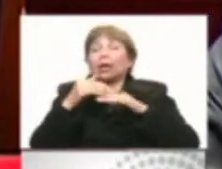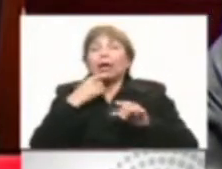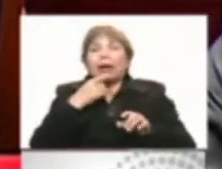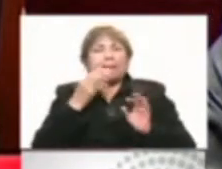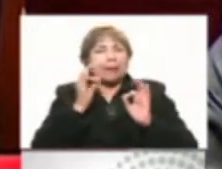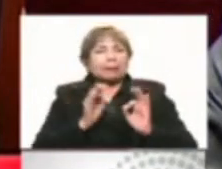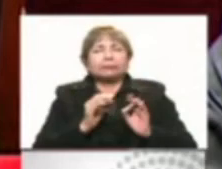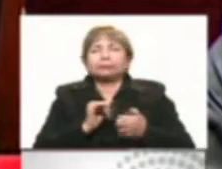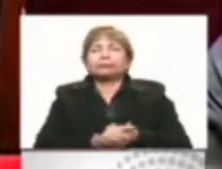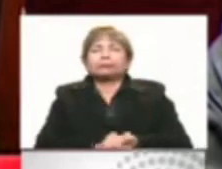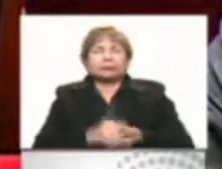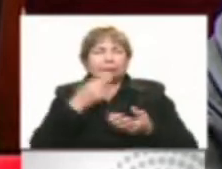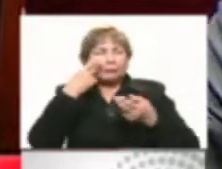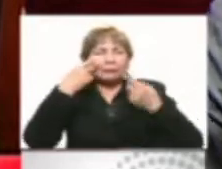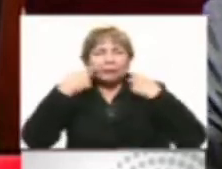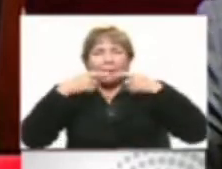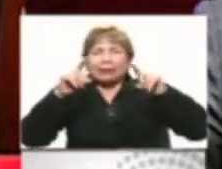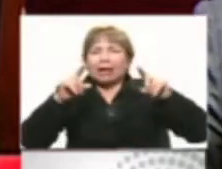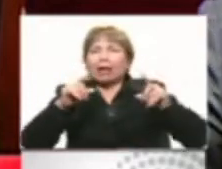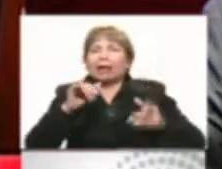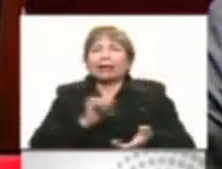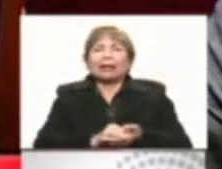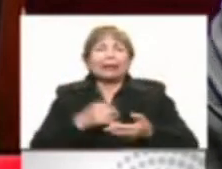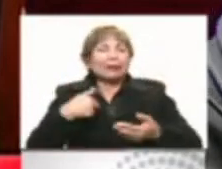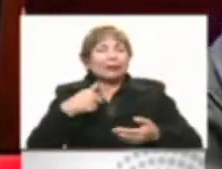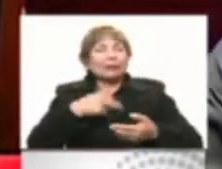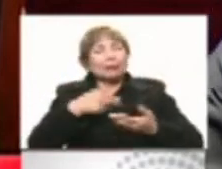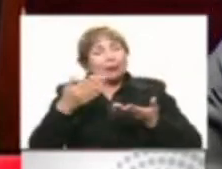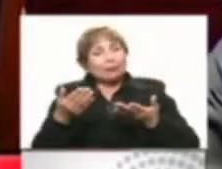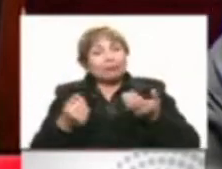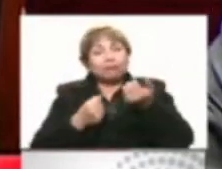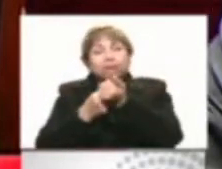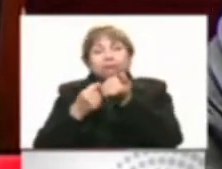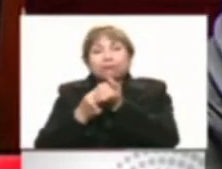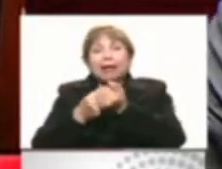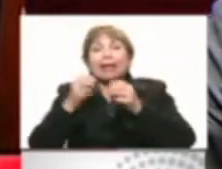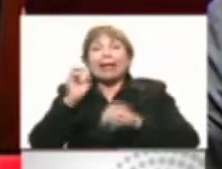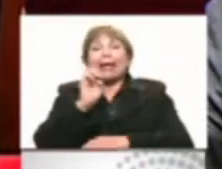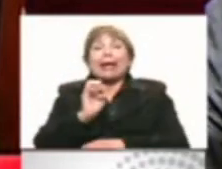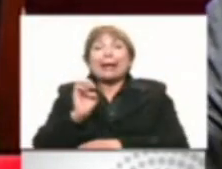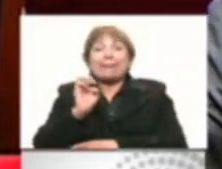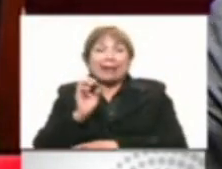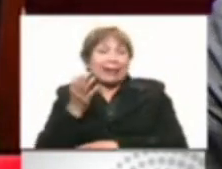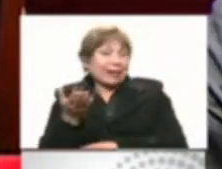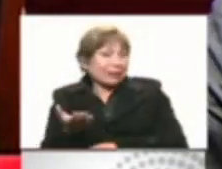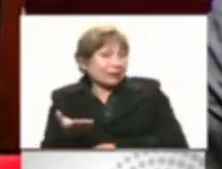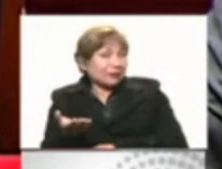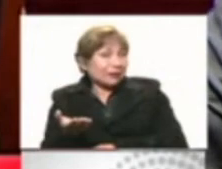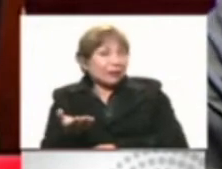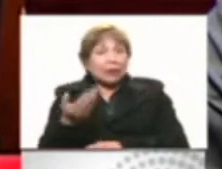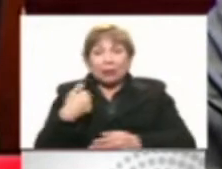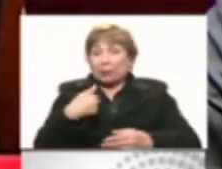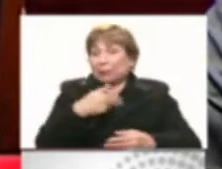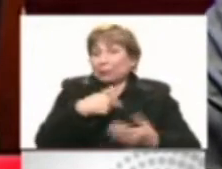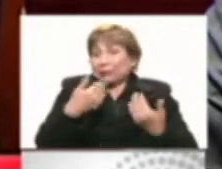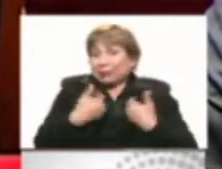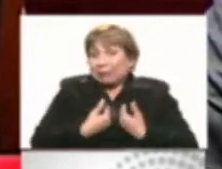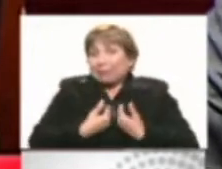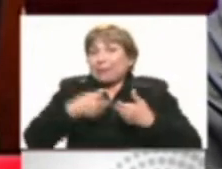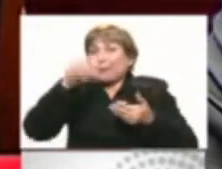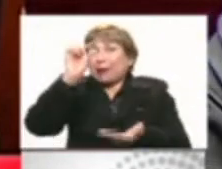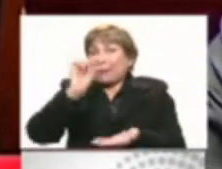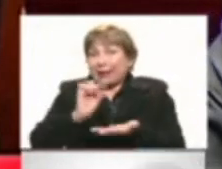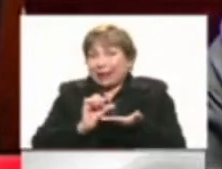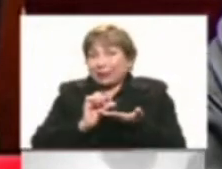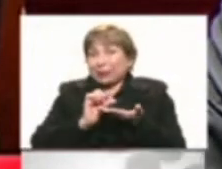permite tener algunas ventajas de tener un respaldo en caso de emergencia y poder obtener financiamiento internacional más